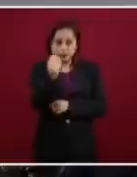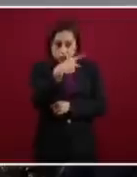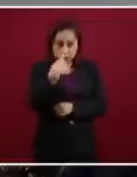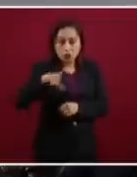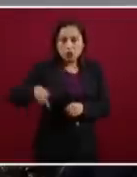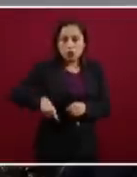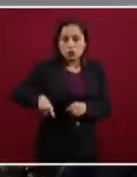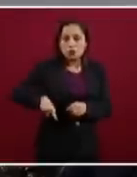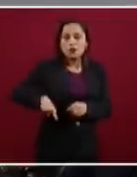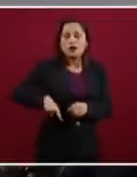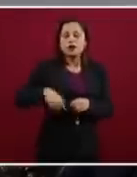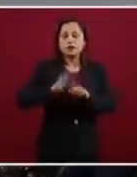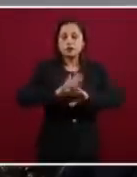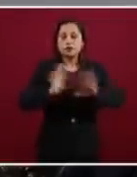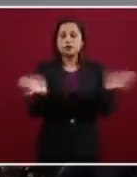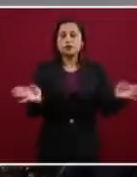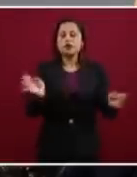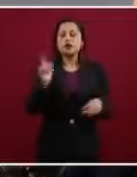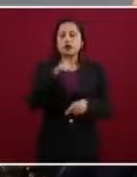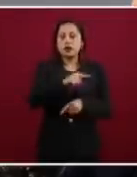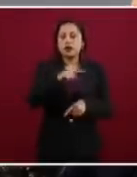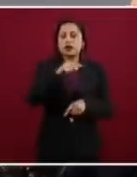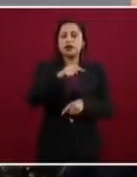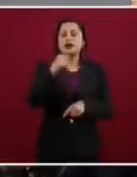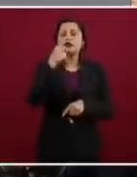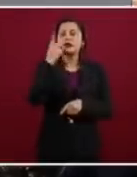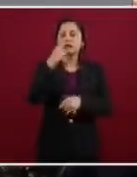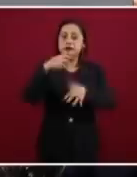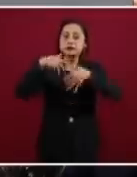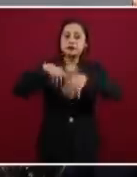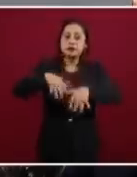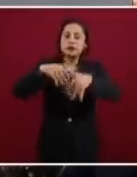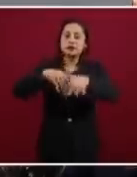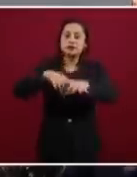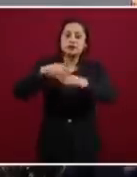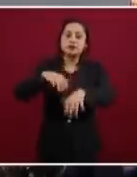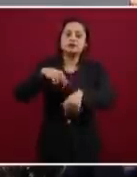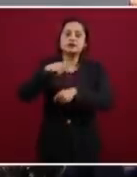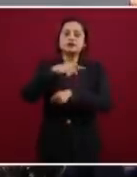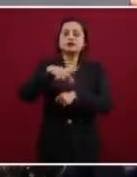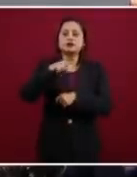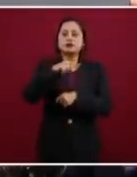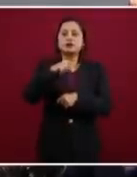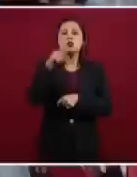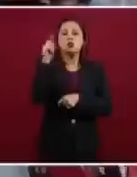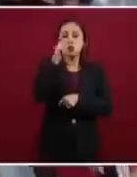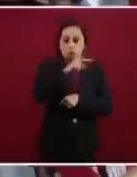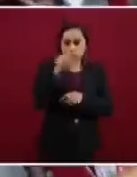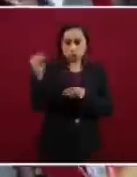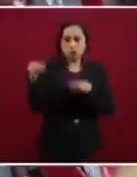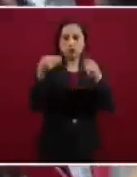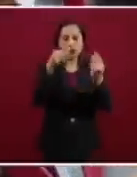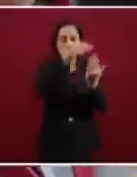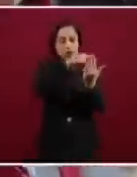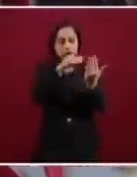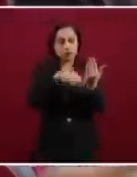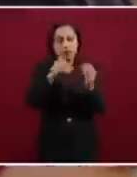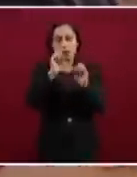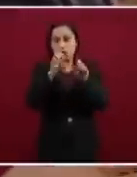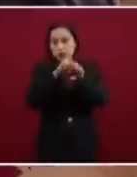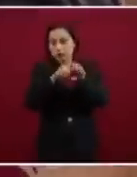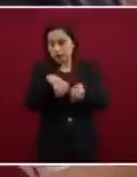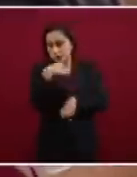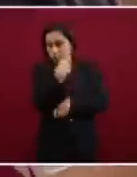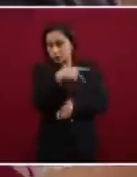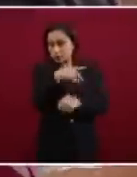aire dice que los guarijíos en la manifestación de impacto ambiental y si la ley en usted o si la ley es urgente dice